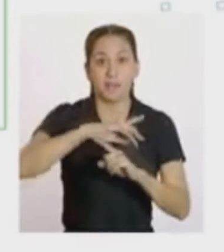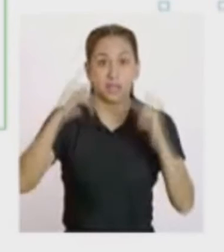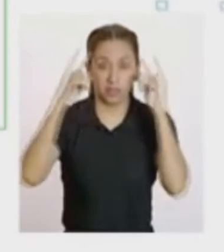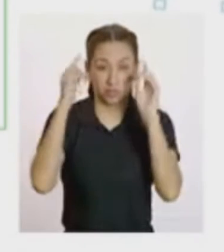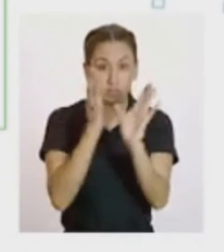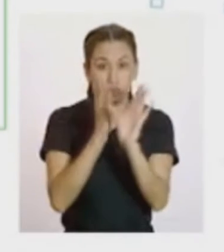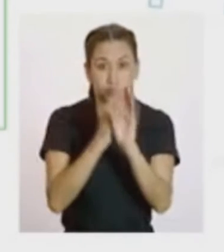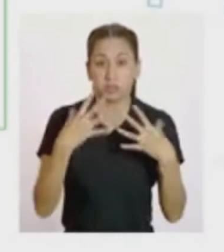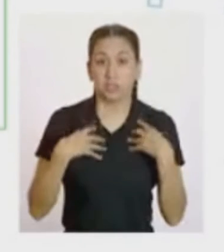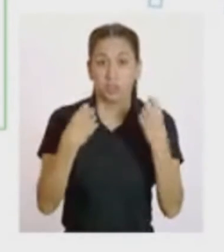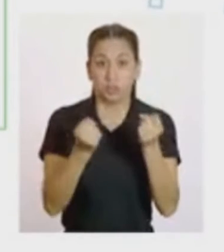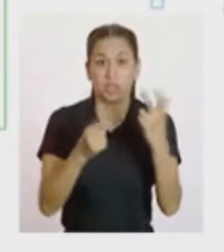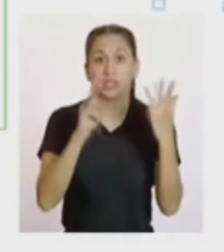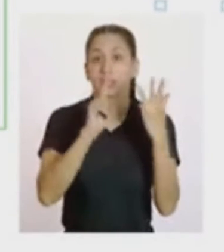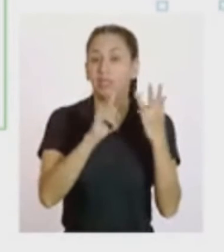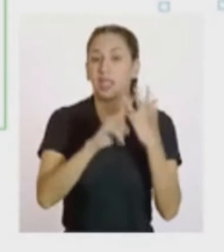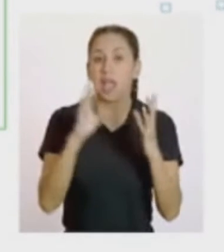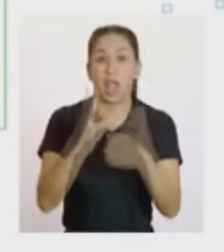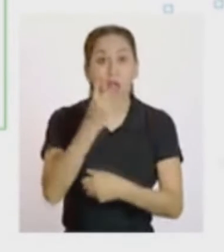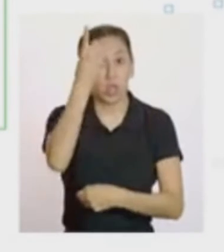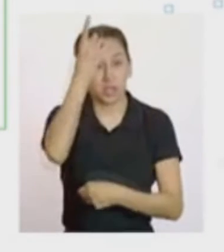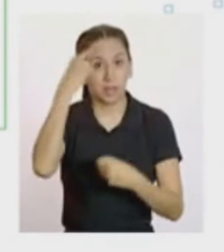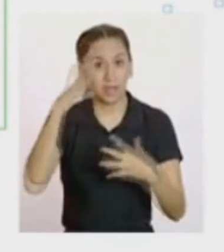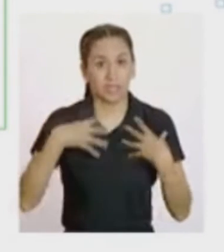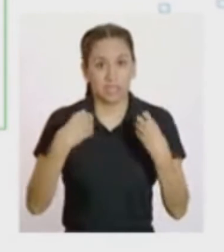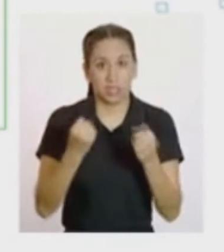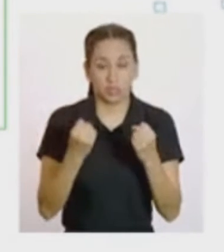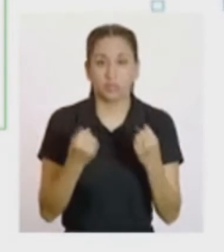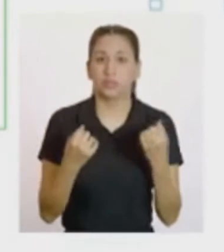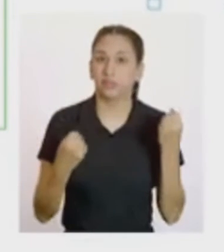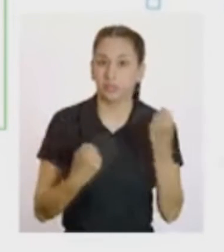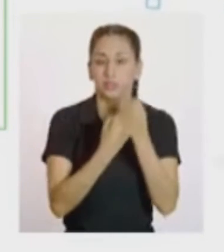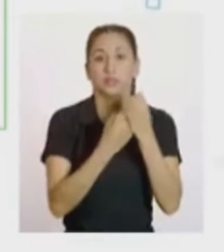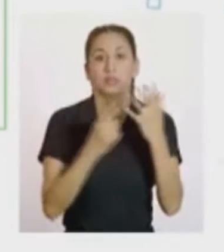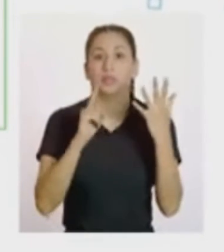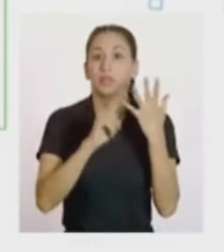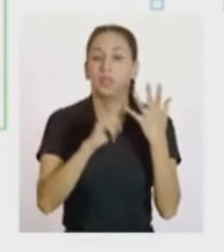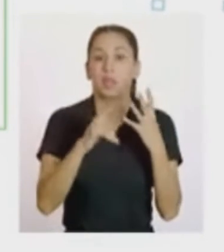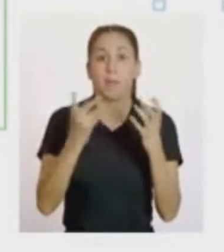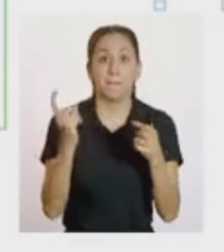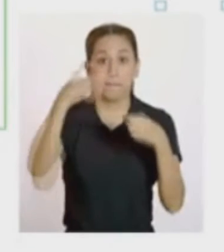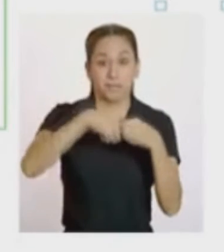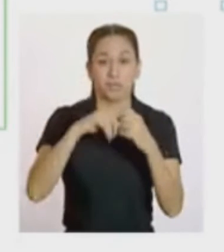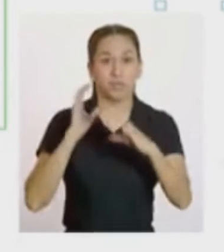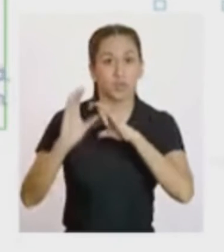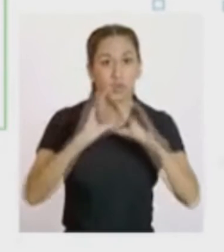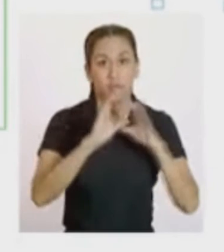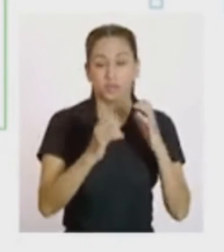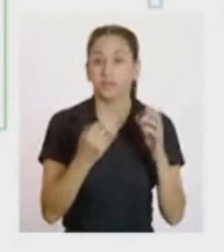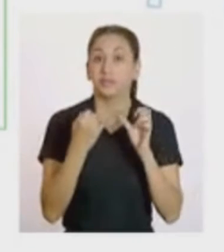saludable. 4. Educación para la salud integral. 5. Participación comunitaria.